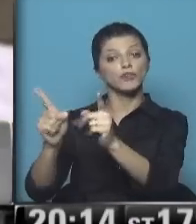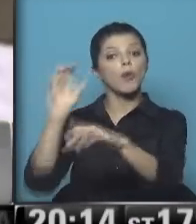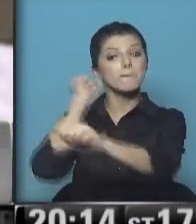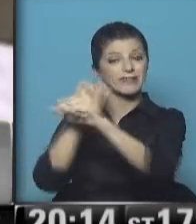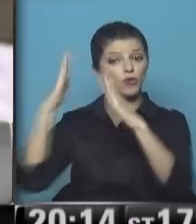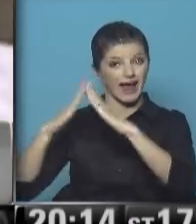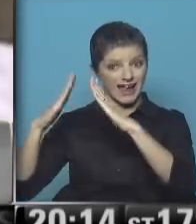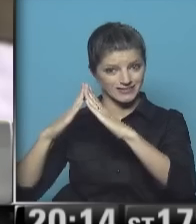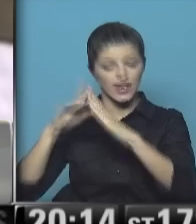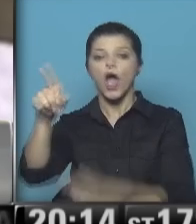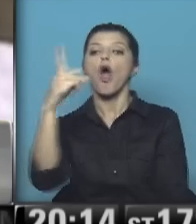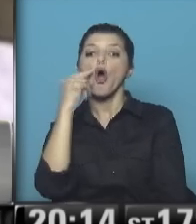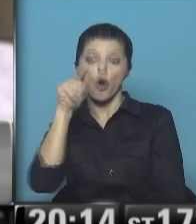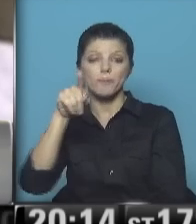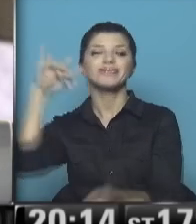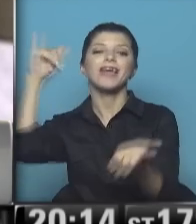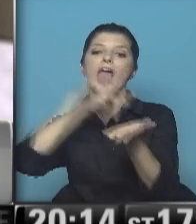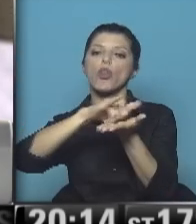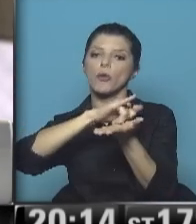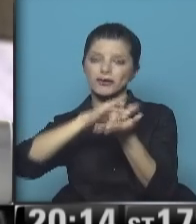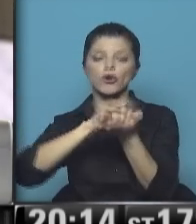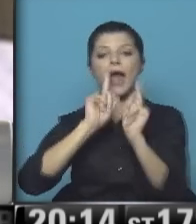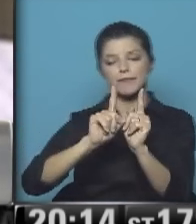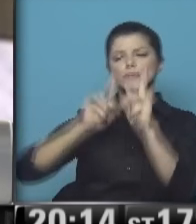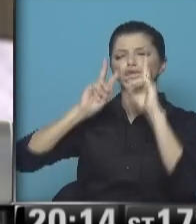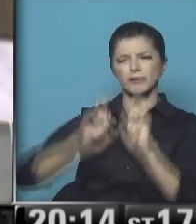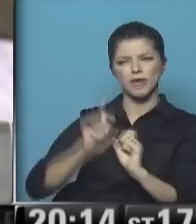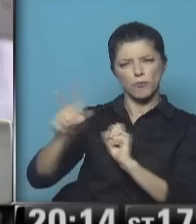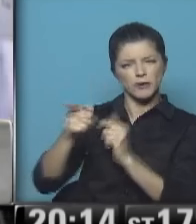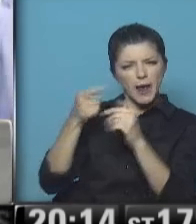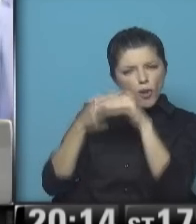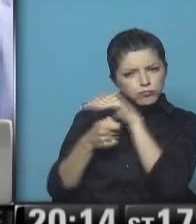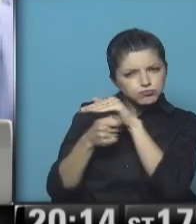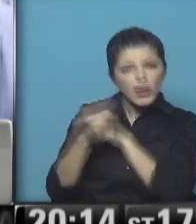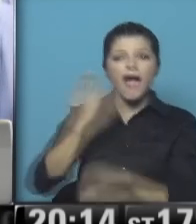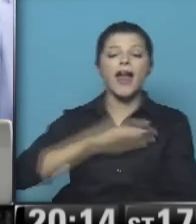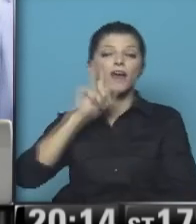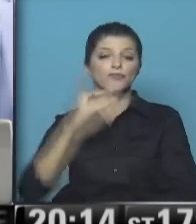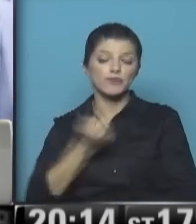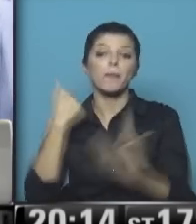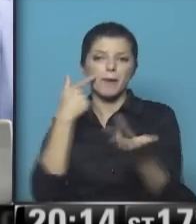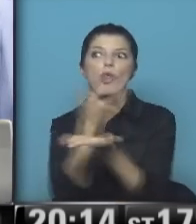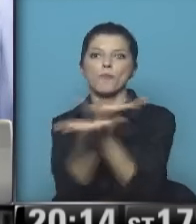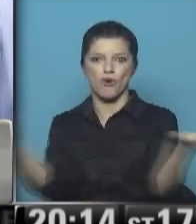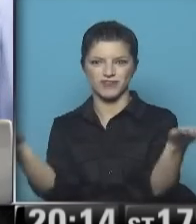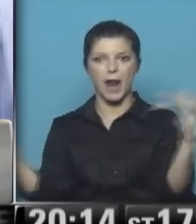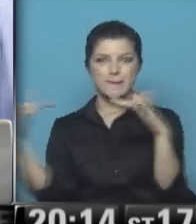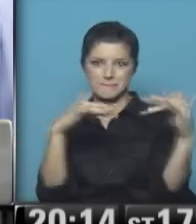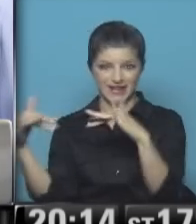encuentra en Nueva York, donde se lo investiga por el pago de sobornos a la FIFA a cambio de derechos comerciales. Bursaco se